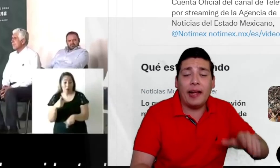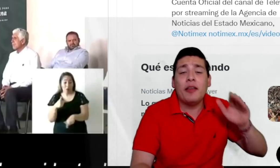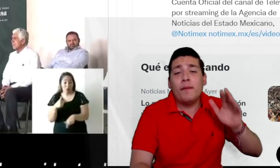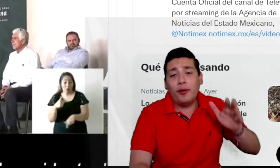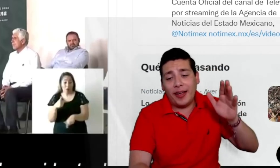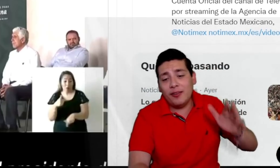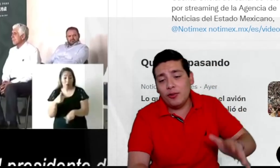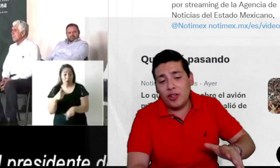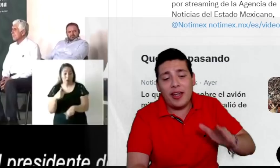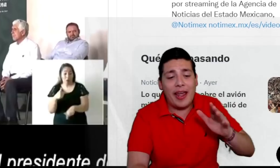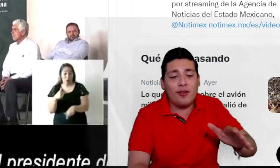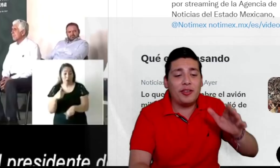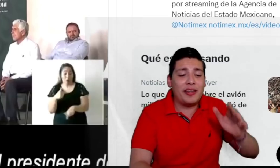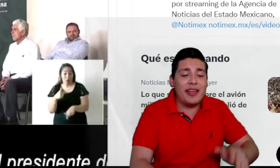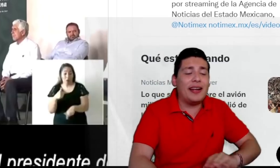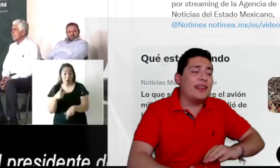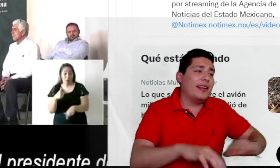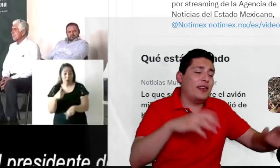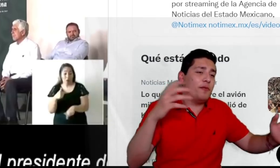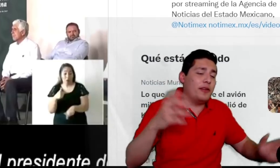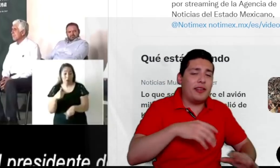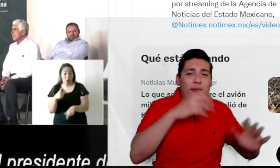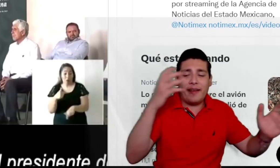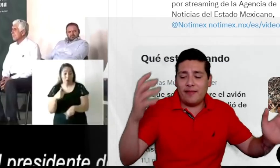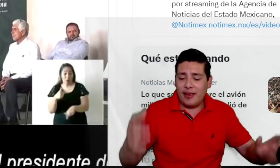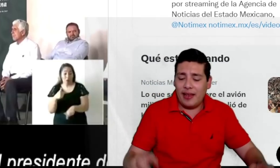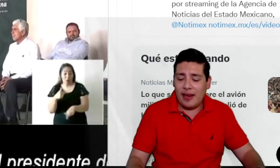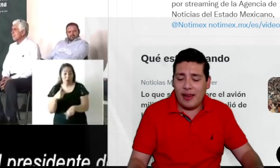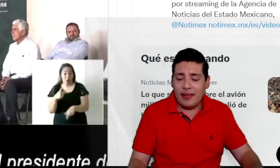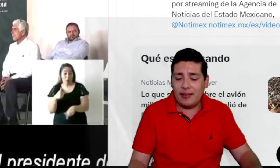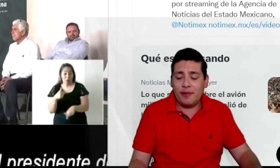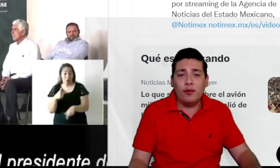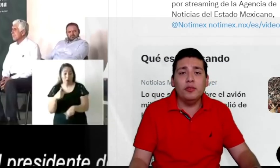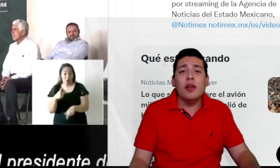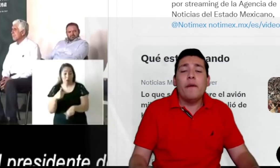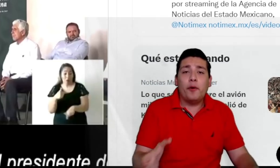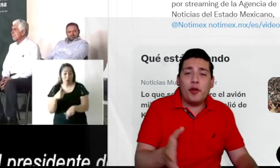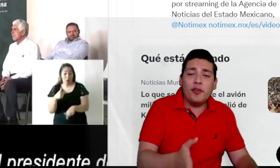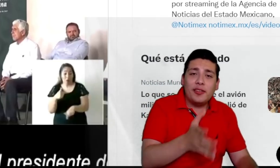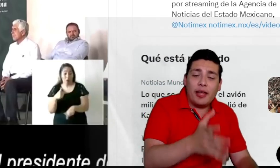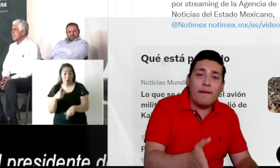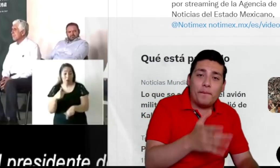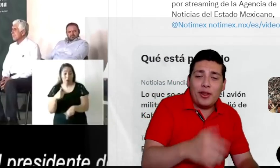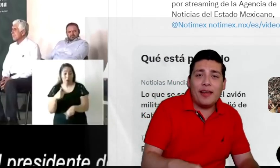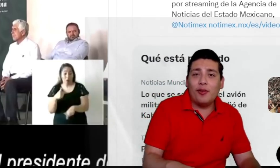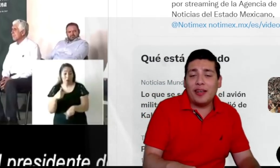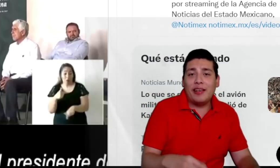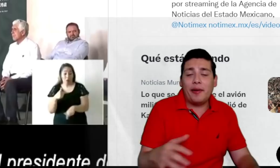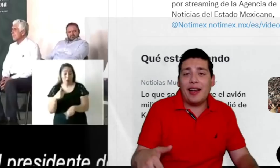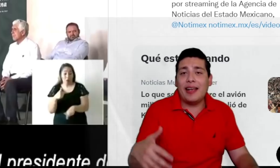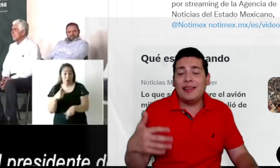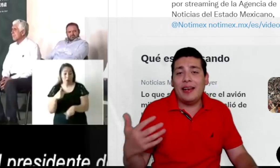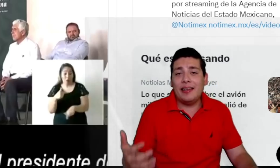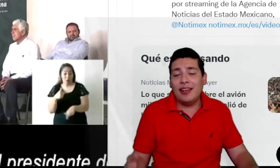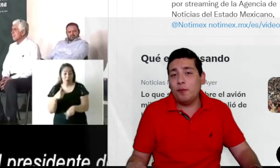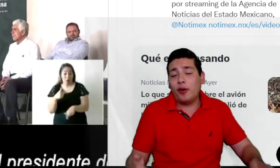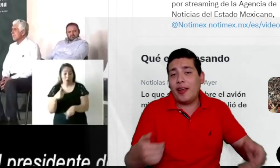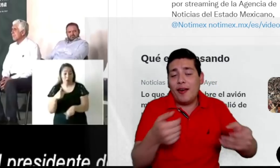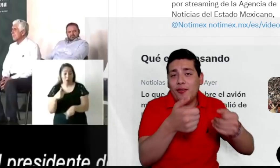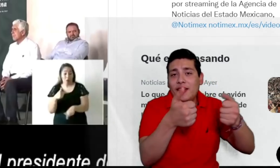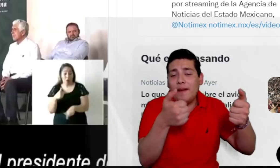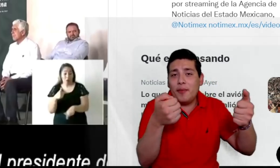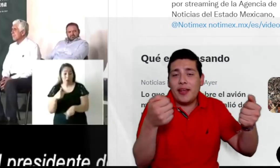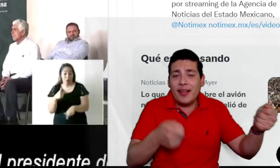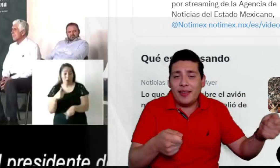católica. Porque eso sí, ellos critican de que supuestamente este virus, pero ellos estaban pidiendo que se abrieran las iglesias,